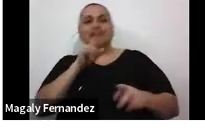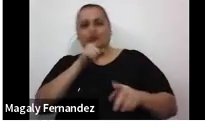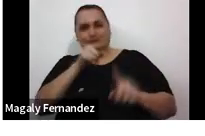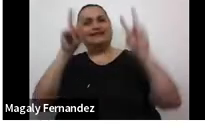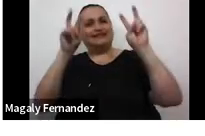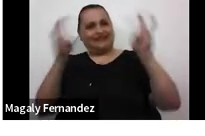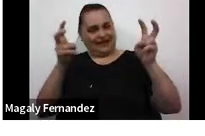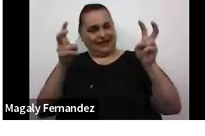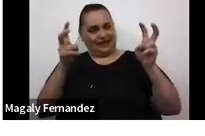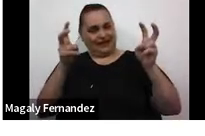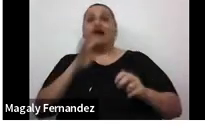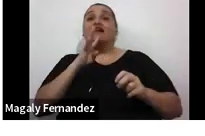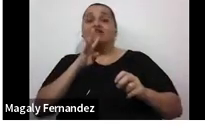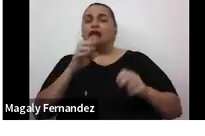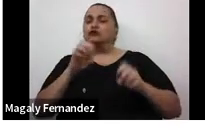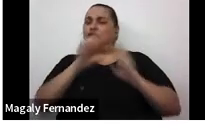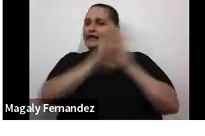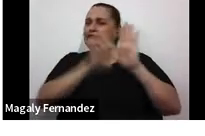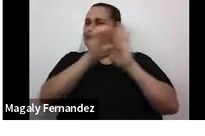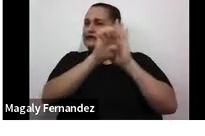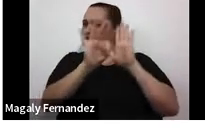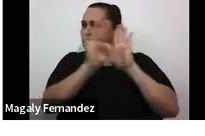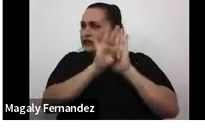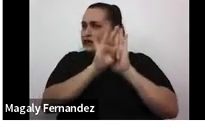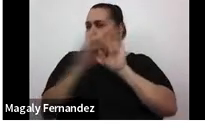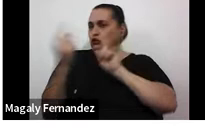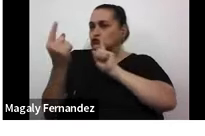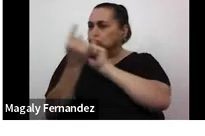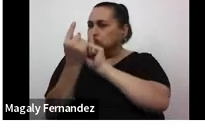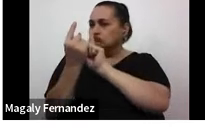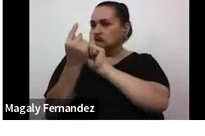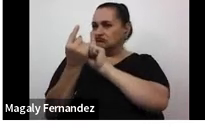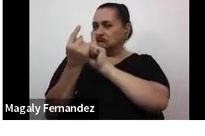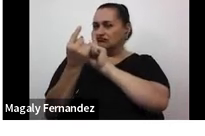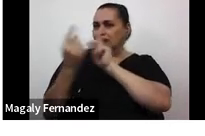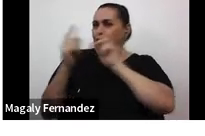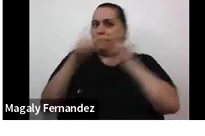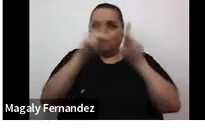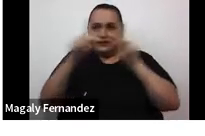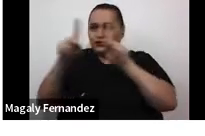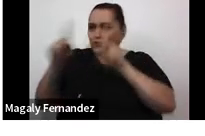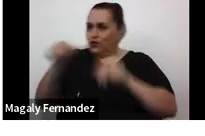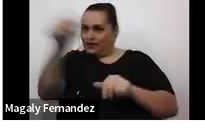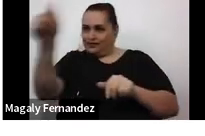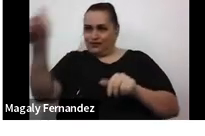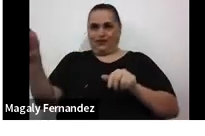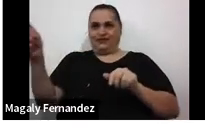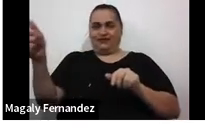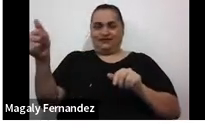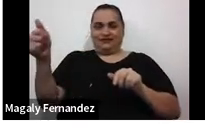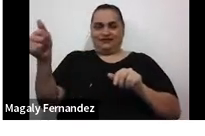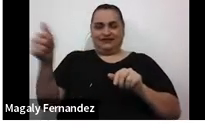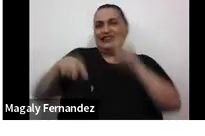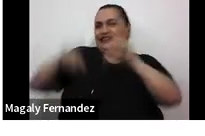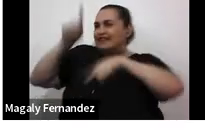acerca de de estos estereotipos con los que nos acercamos a los demás a las a las otras personas a